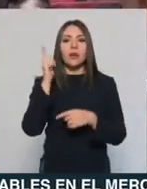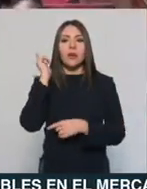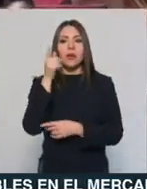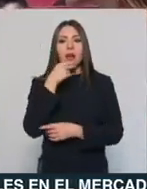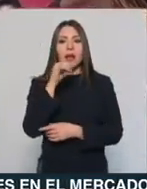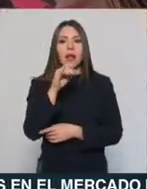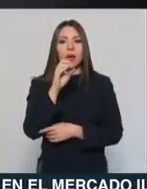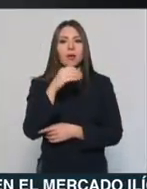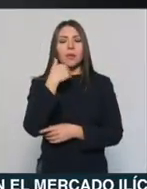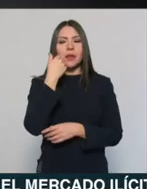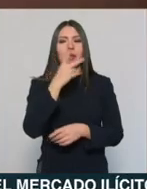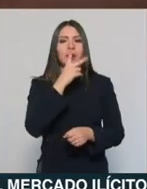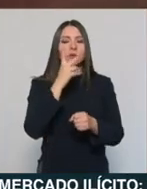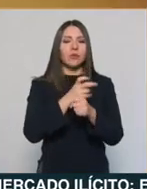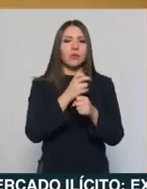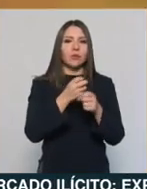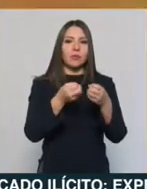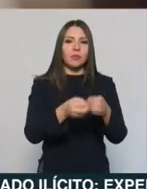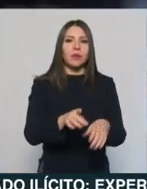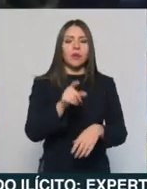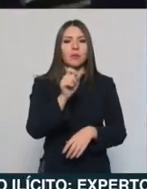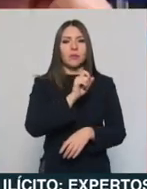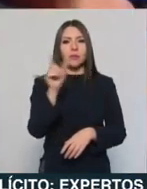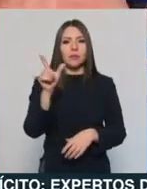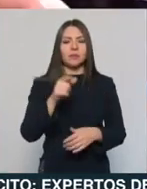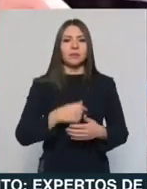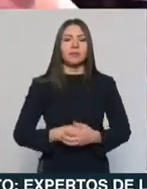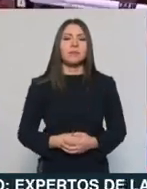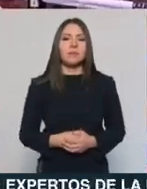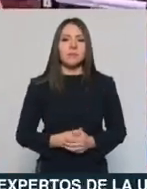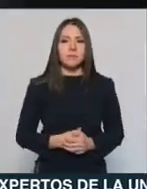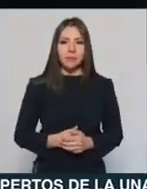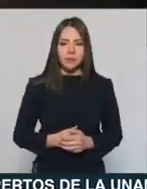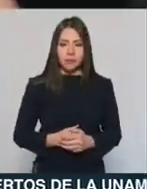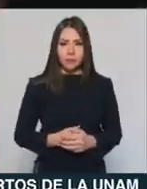que Canelo sume su segunda derrota como profesional. Andrés Brito, 21 Noticias.